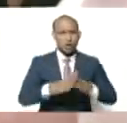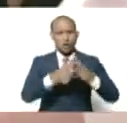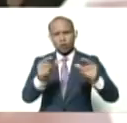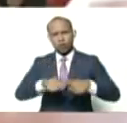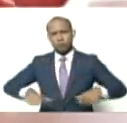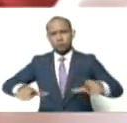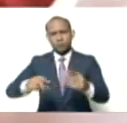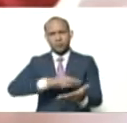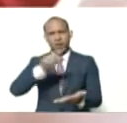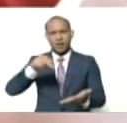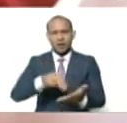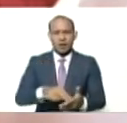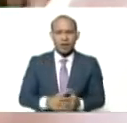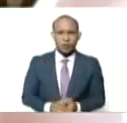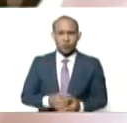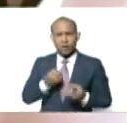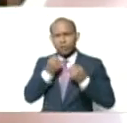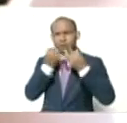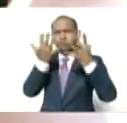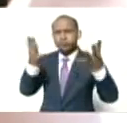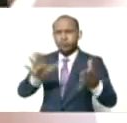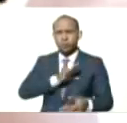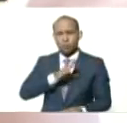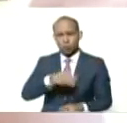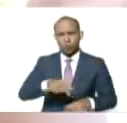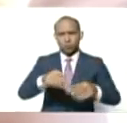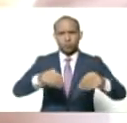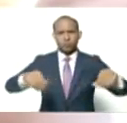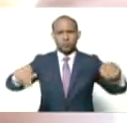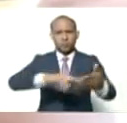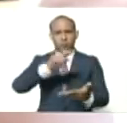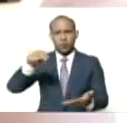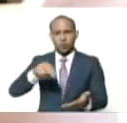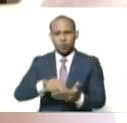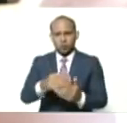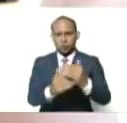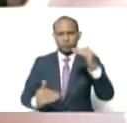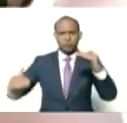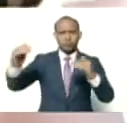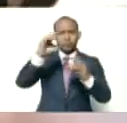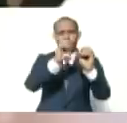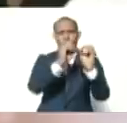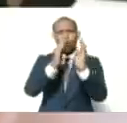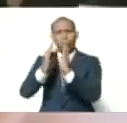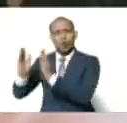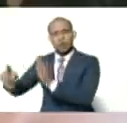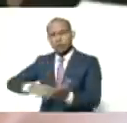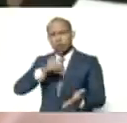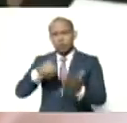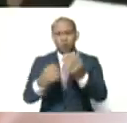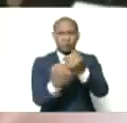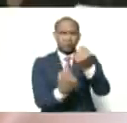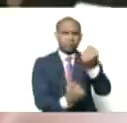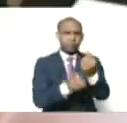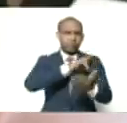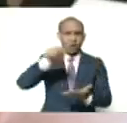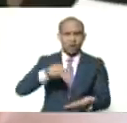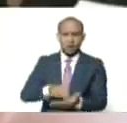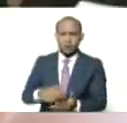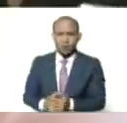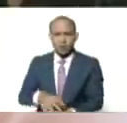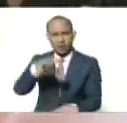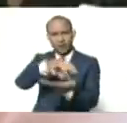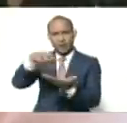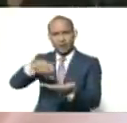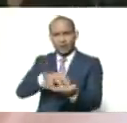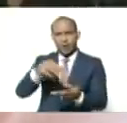sectores nacionales que tienen expresión en el territorio, alcanzando niveles de organización en estructuras nacionales,